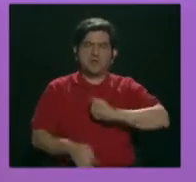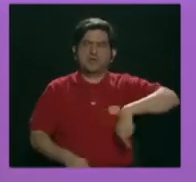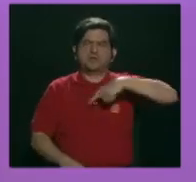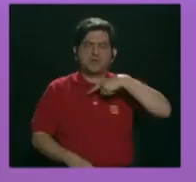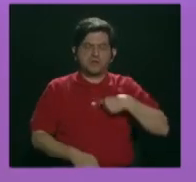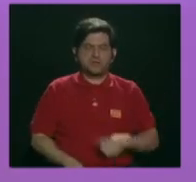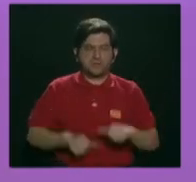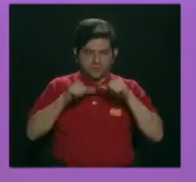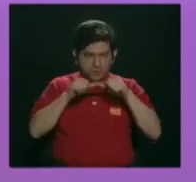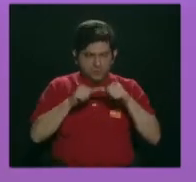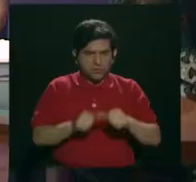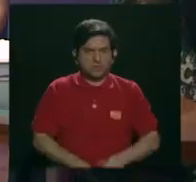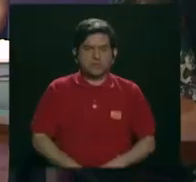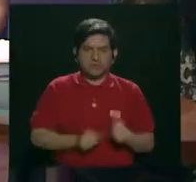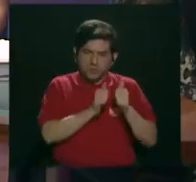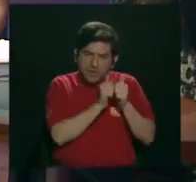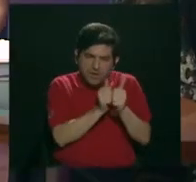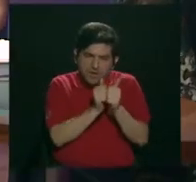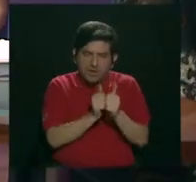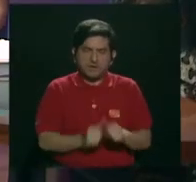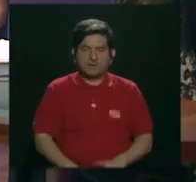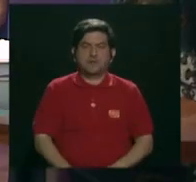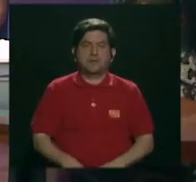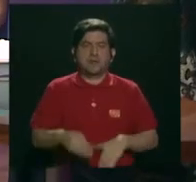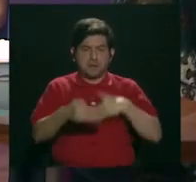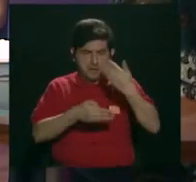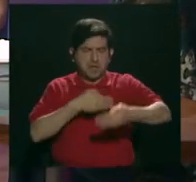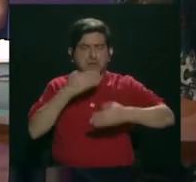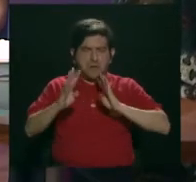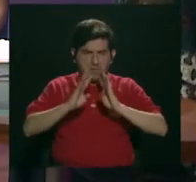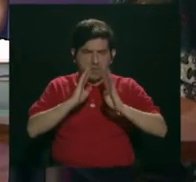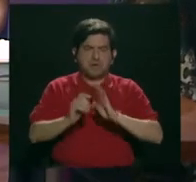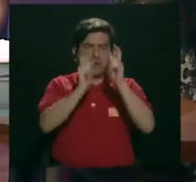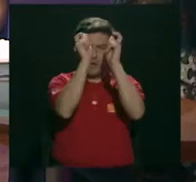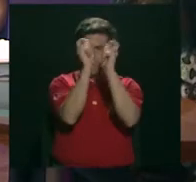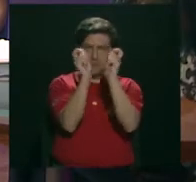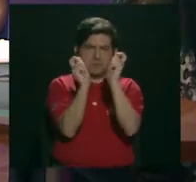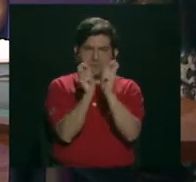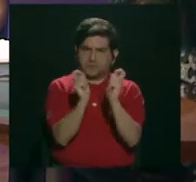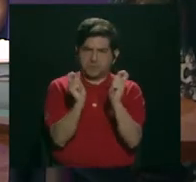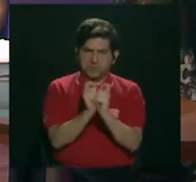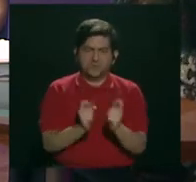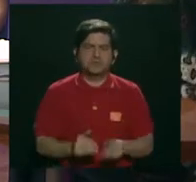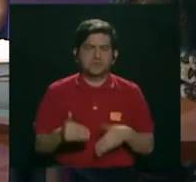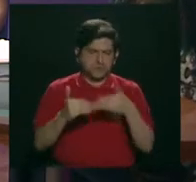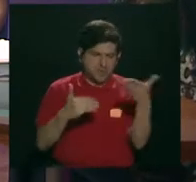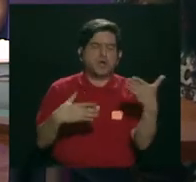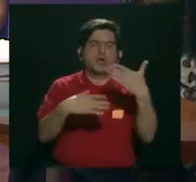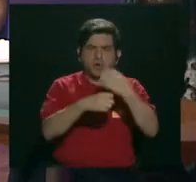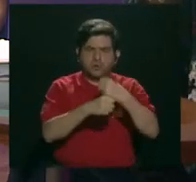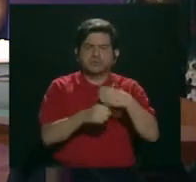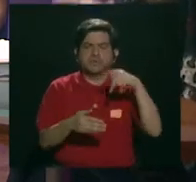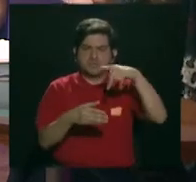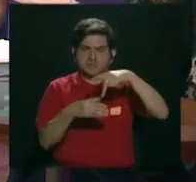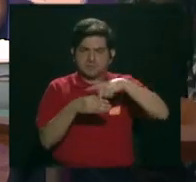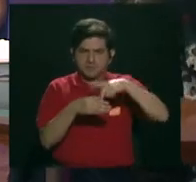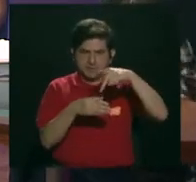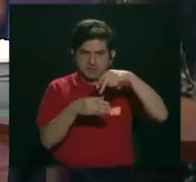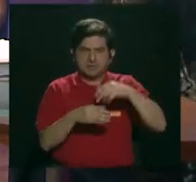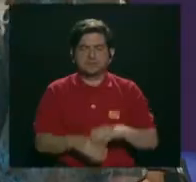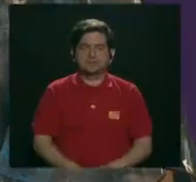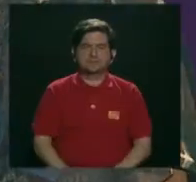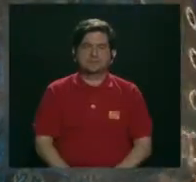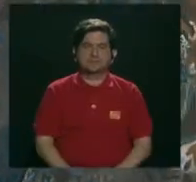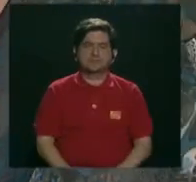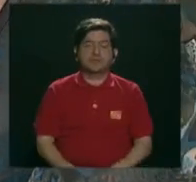dado acompañamientos en algunos aspectos, y ahora nos podemos referir como al detalle de qué cosas hemos hecho dentro del proyecto. Ahora